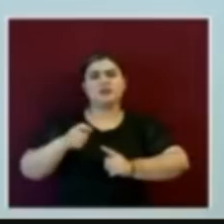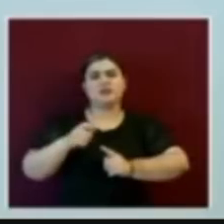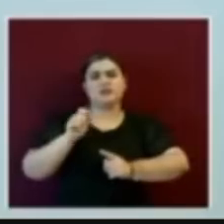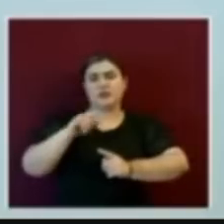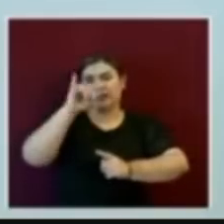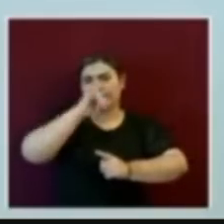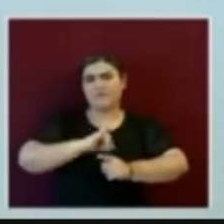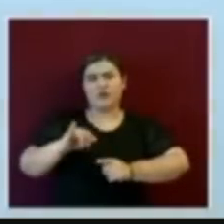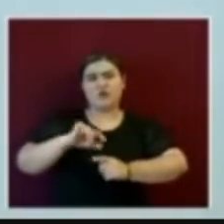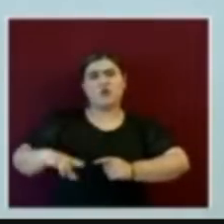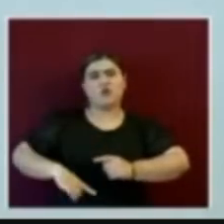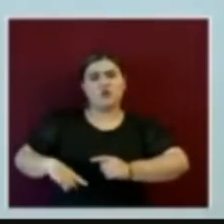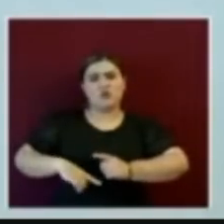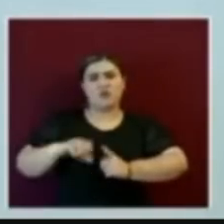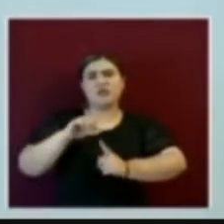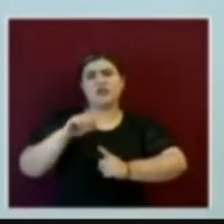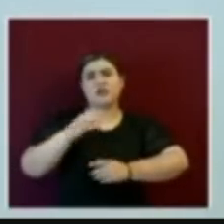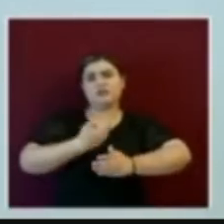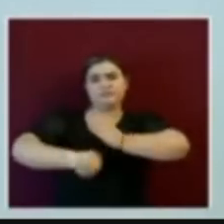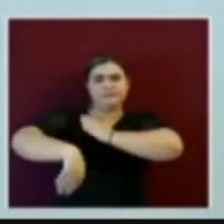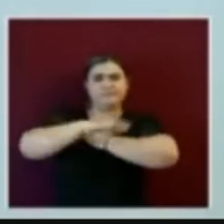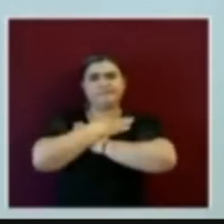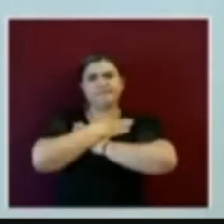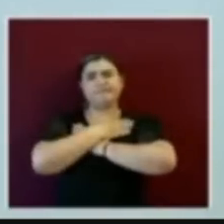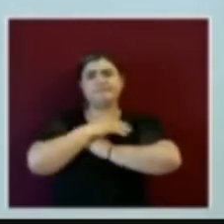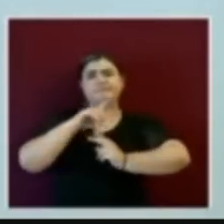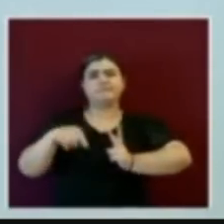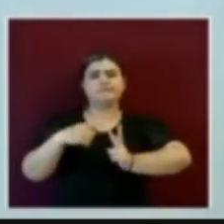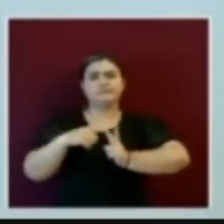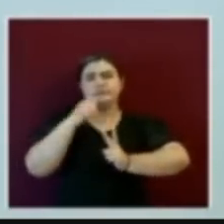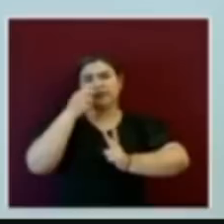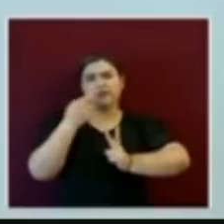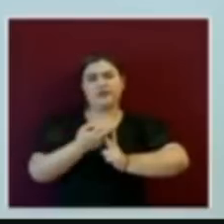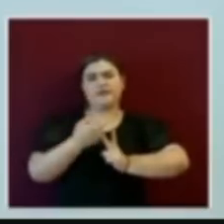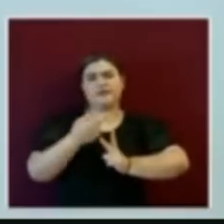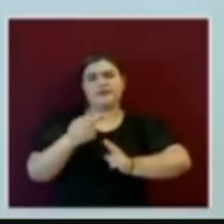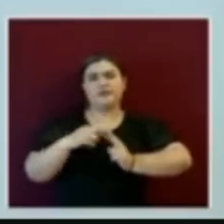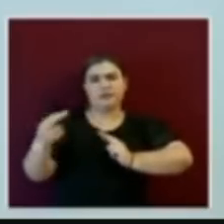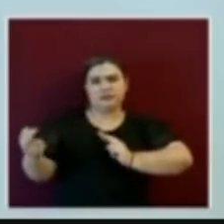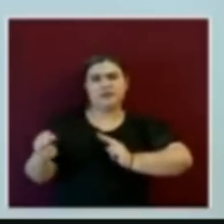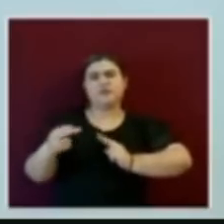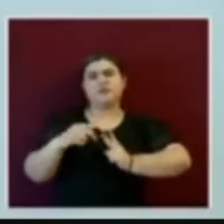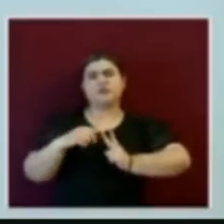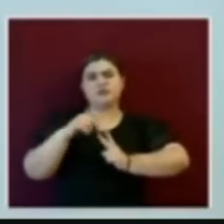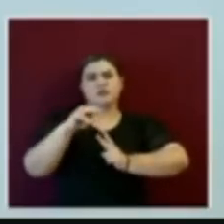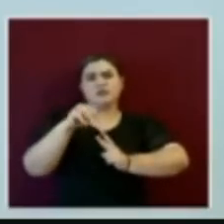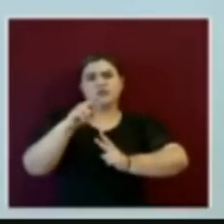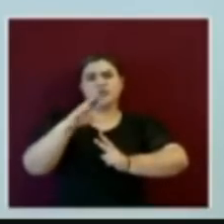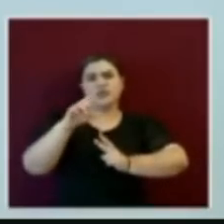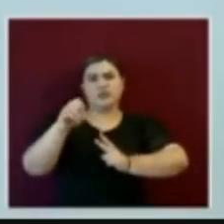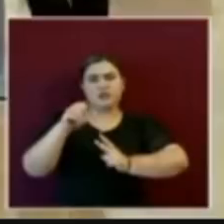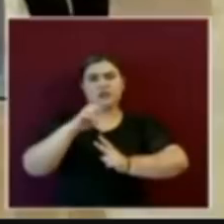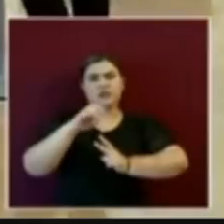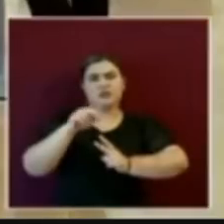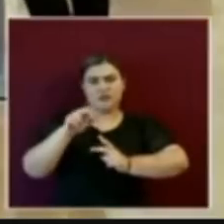la jefa de gobierno Claudia Sheinbaum, estuvo el secretario de Relaciones Marcelo Ebrard, estuvo el